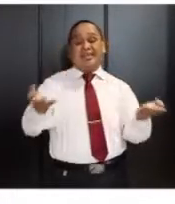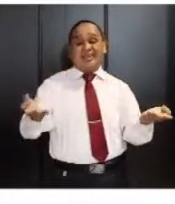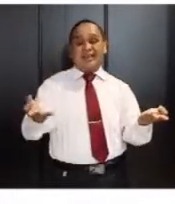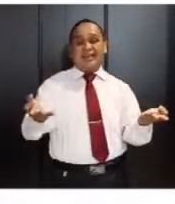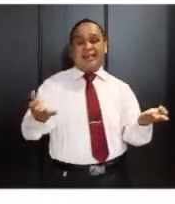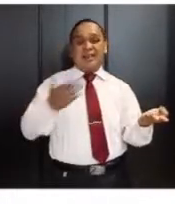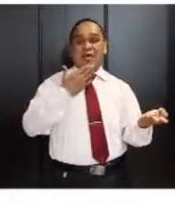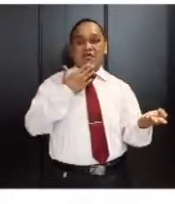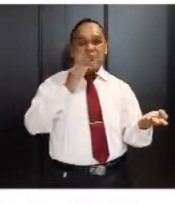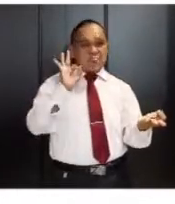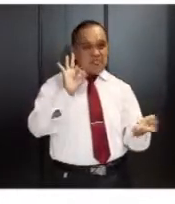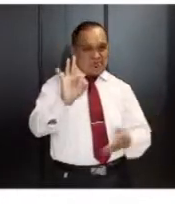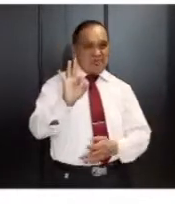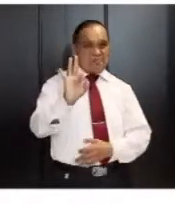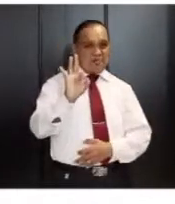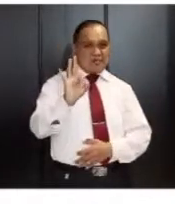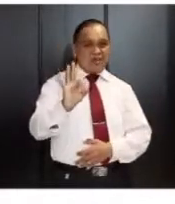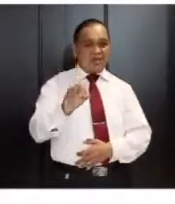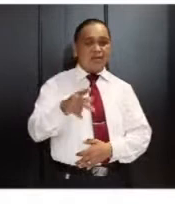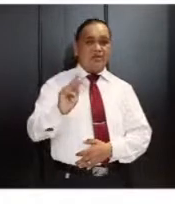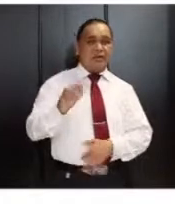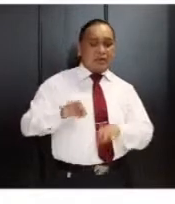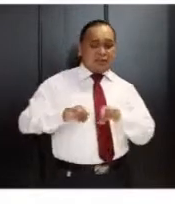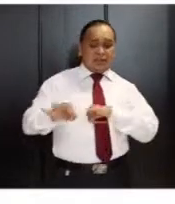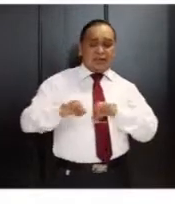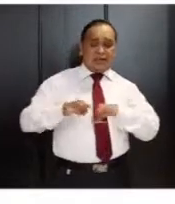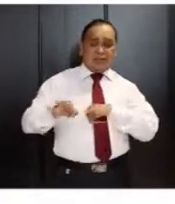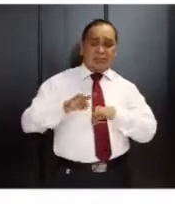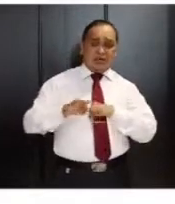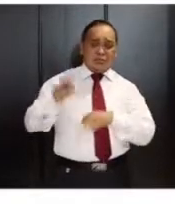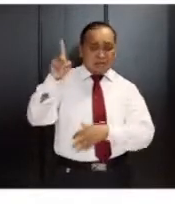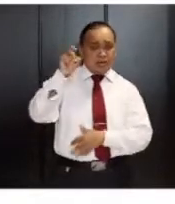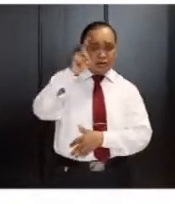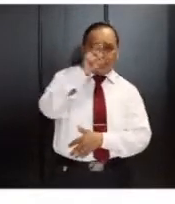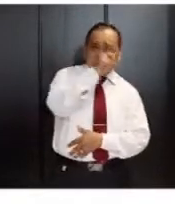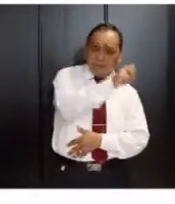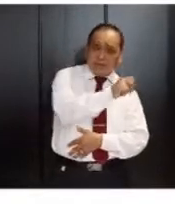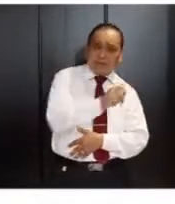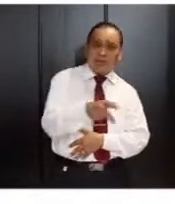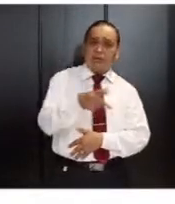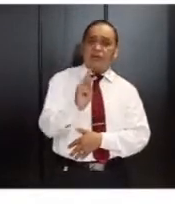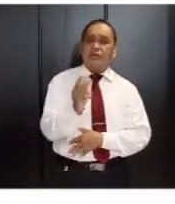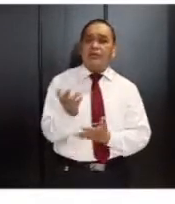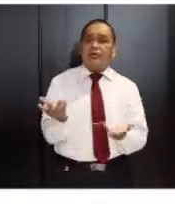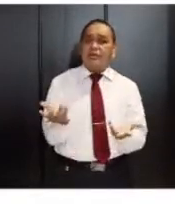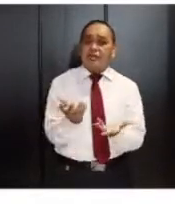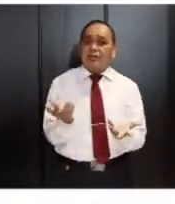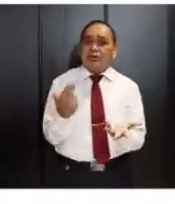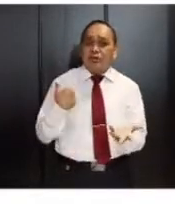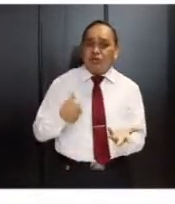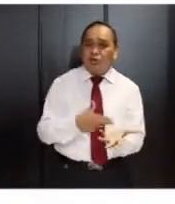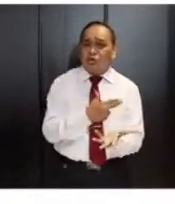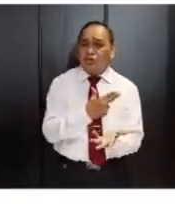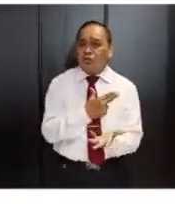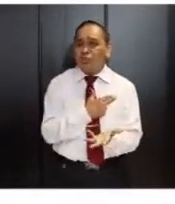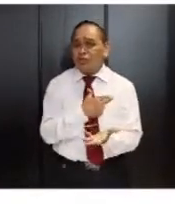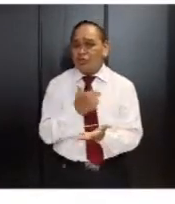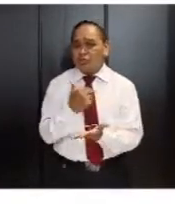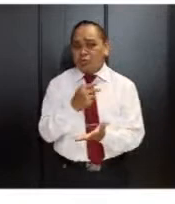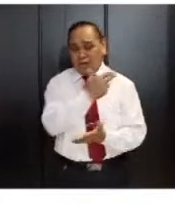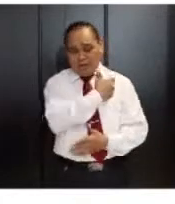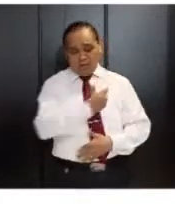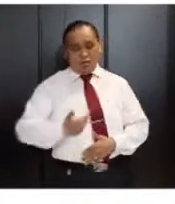regularizados. Es una labor titánica y no reconocida. No hemos tenido la menor concesión de parte